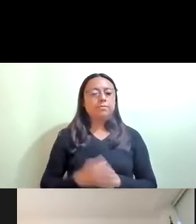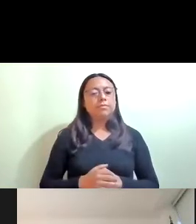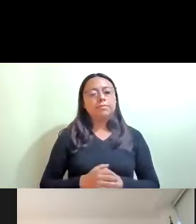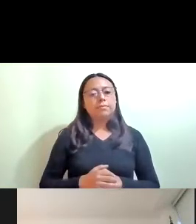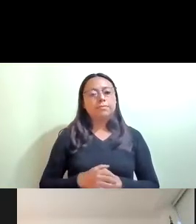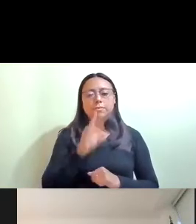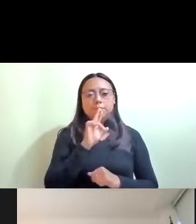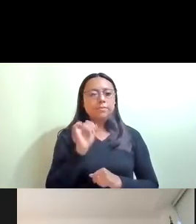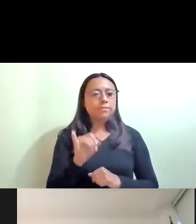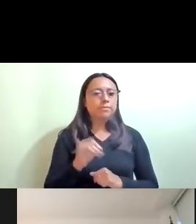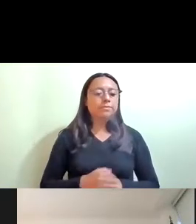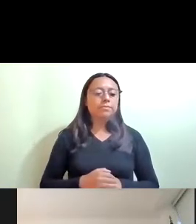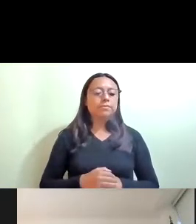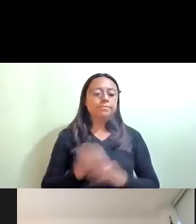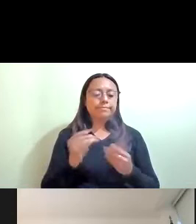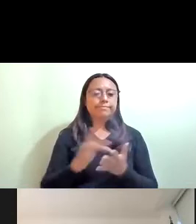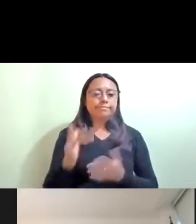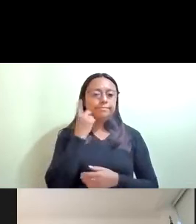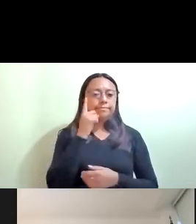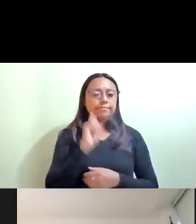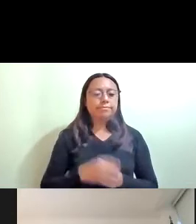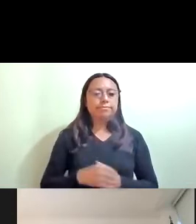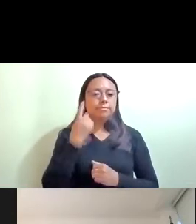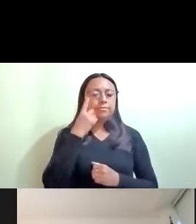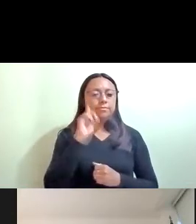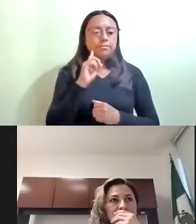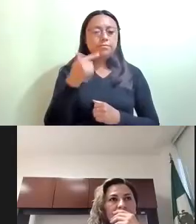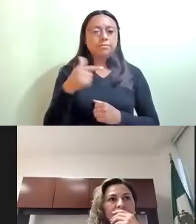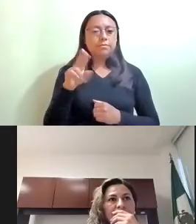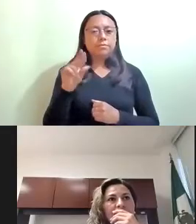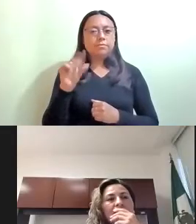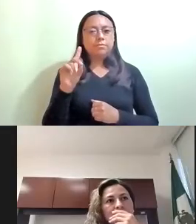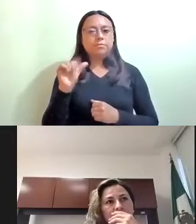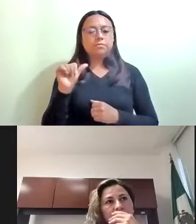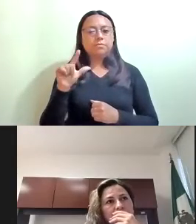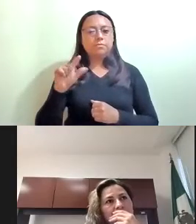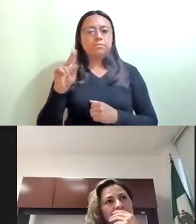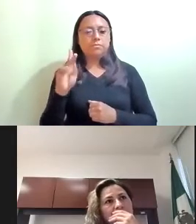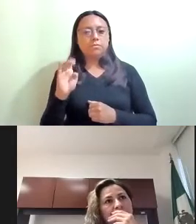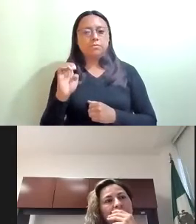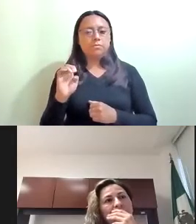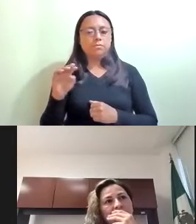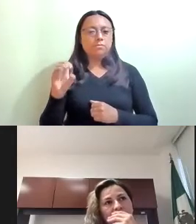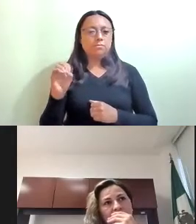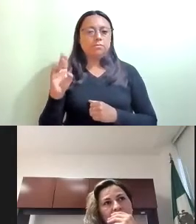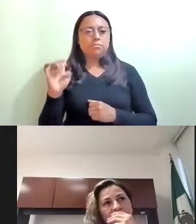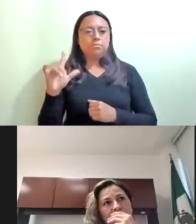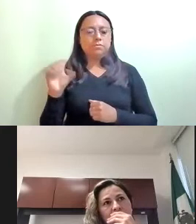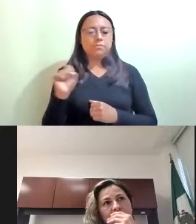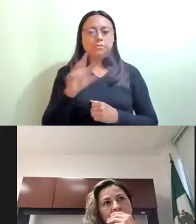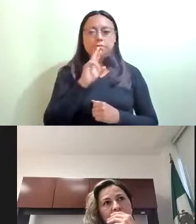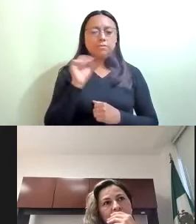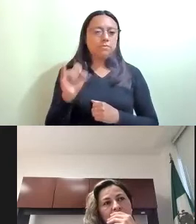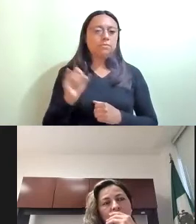a favor. Muchas gracias, diputada. Diputada María Guadalupe Morales Rubio. Guadalupe Morales, a favor. Muchas